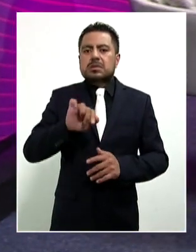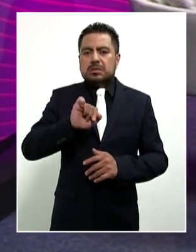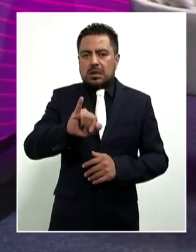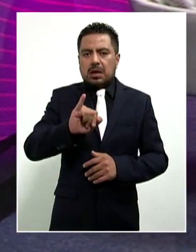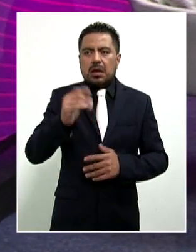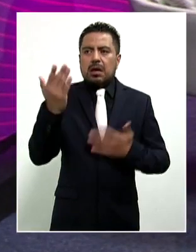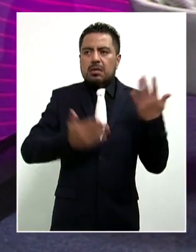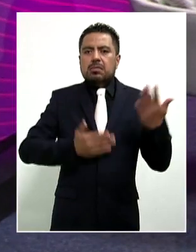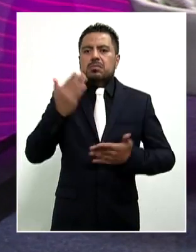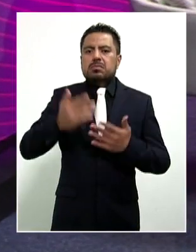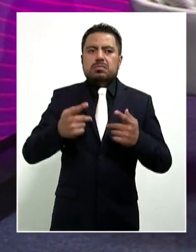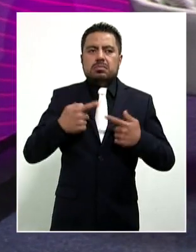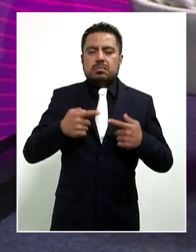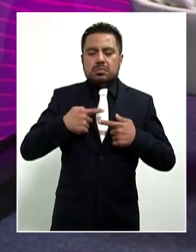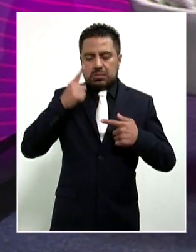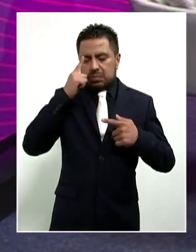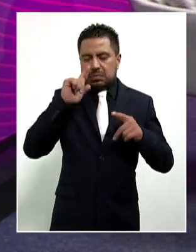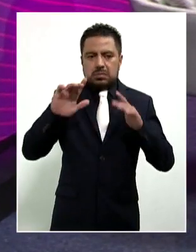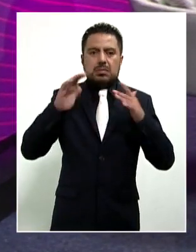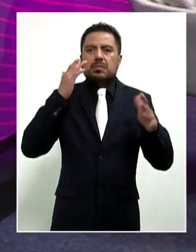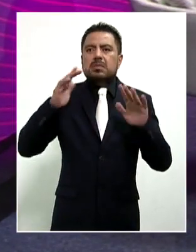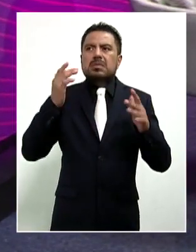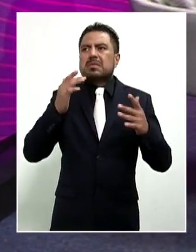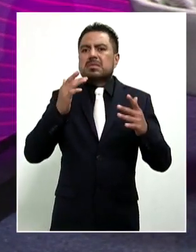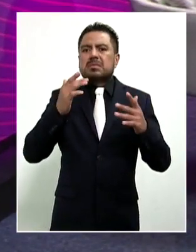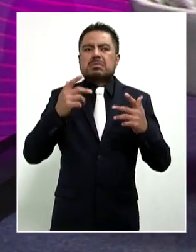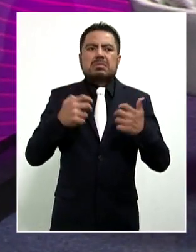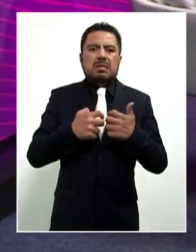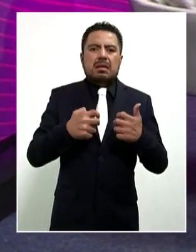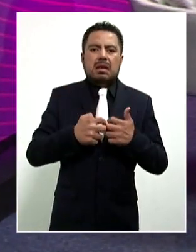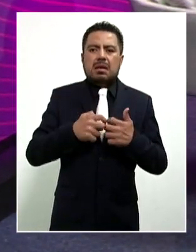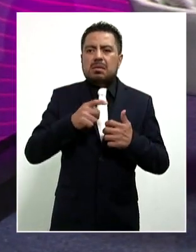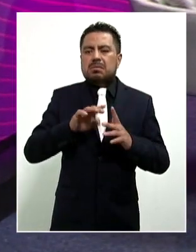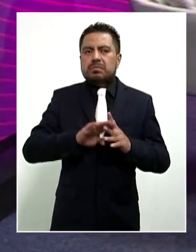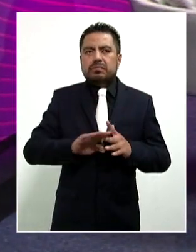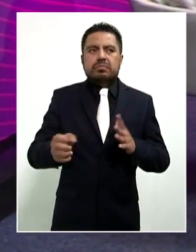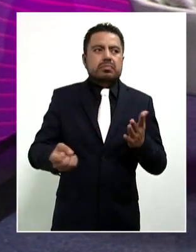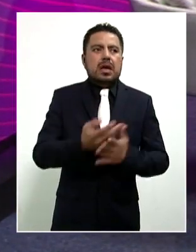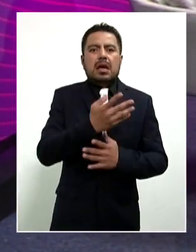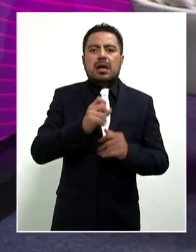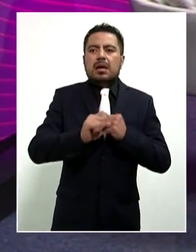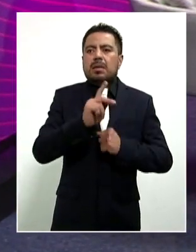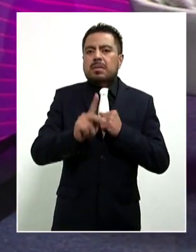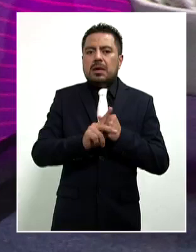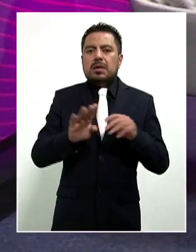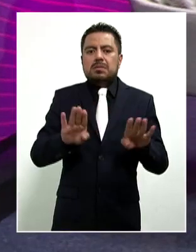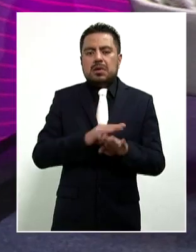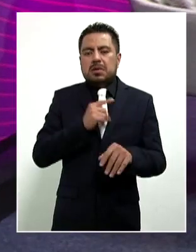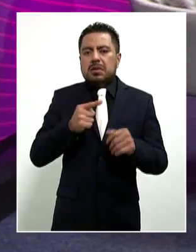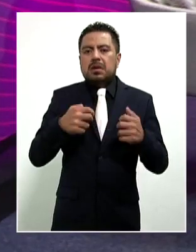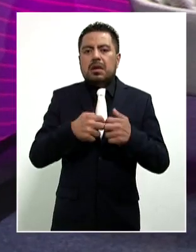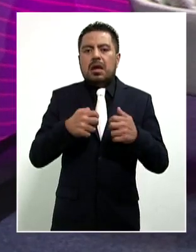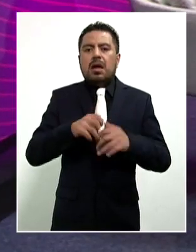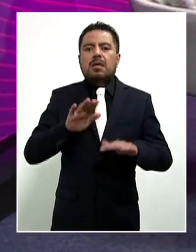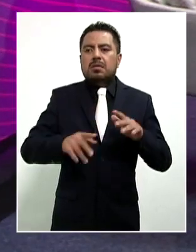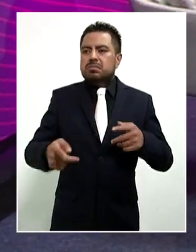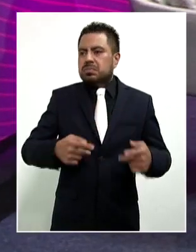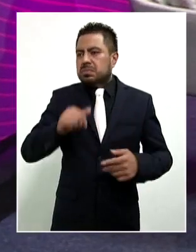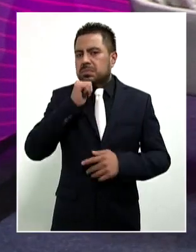en una situación desesperada, ha salido de su país de emergencia, sin poder preparar su viaje en muchos